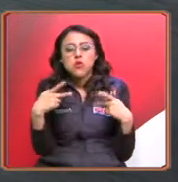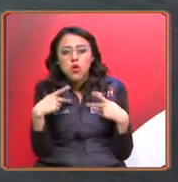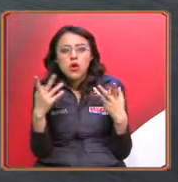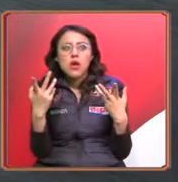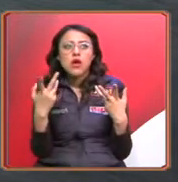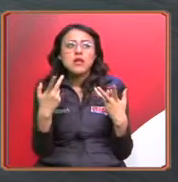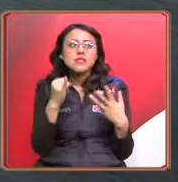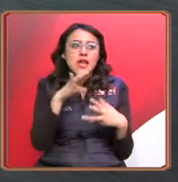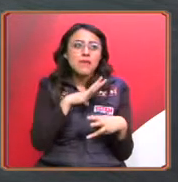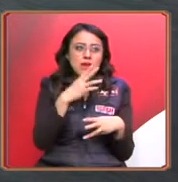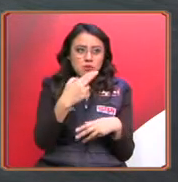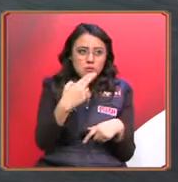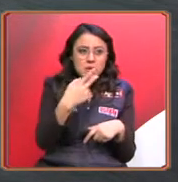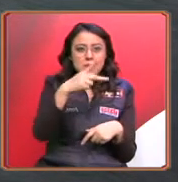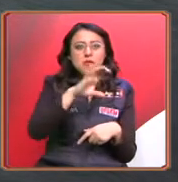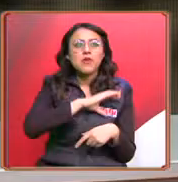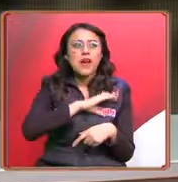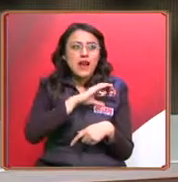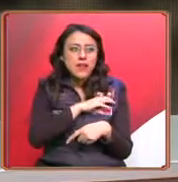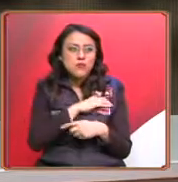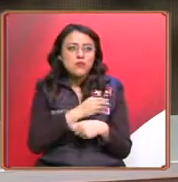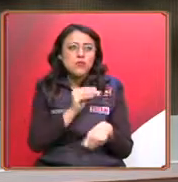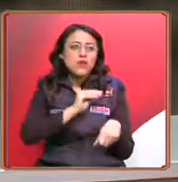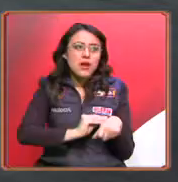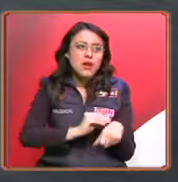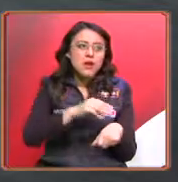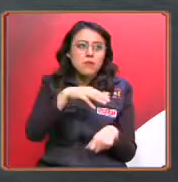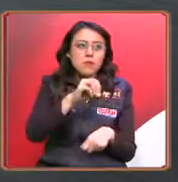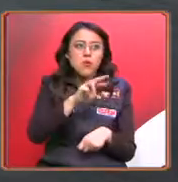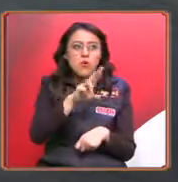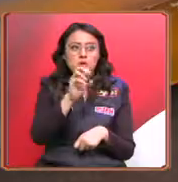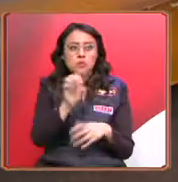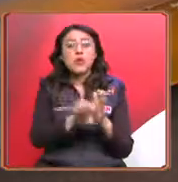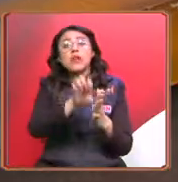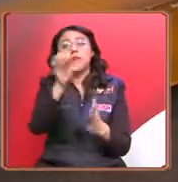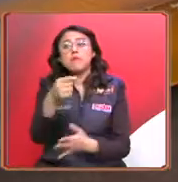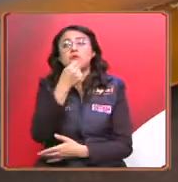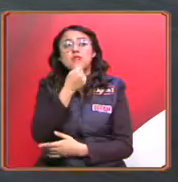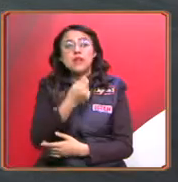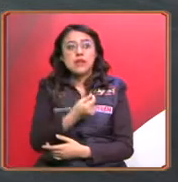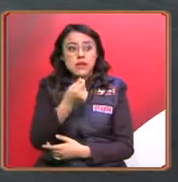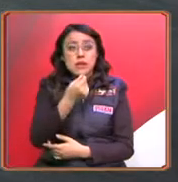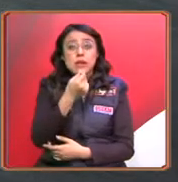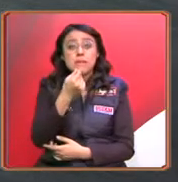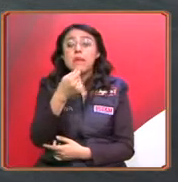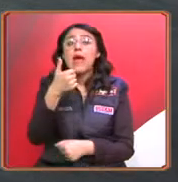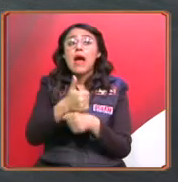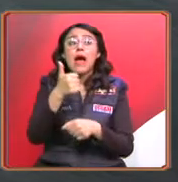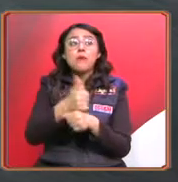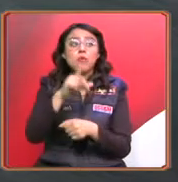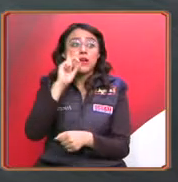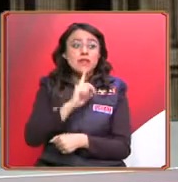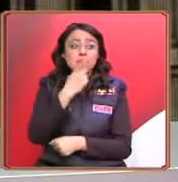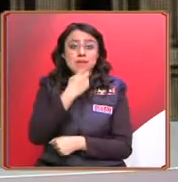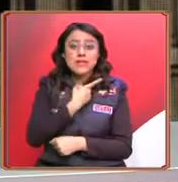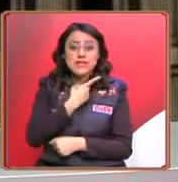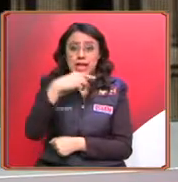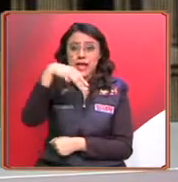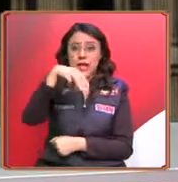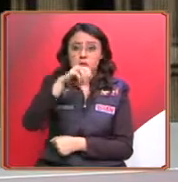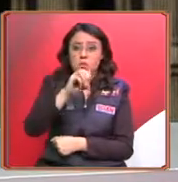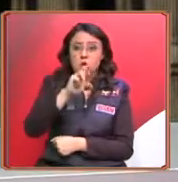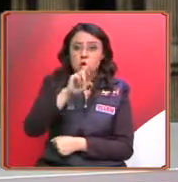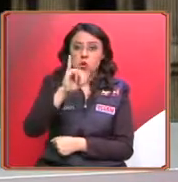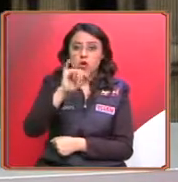sí, pero... ¿Es como de cariño? Ese morro. Es de cariño, mi abuelita me dice morrilla. ¿Morrilla? Sí, morrilla, ajá.